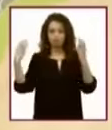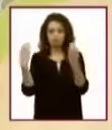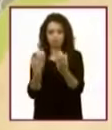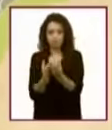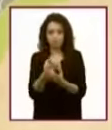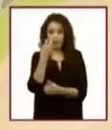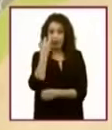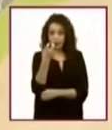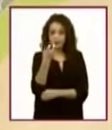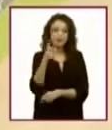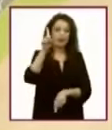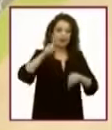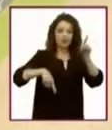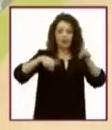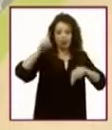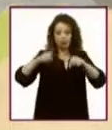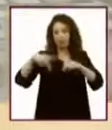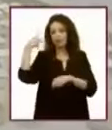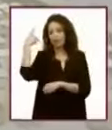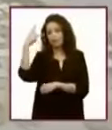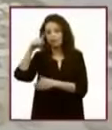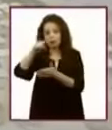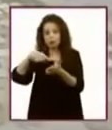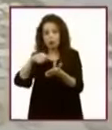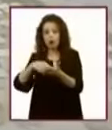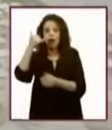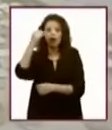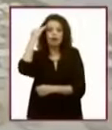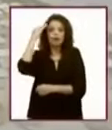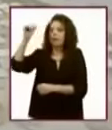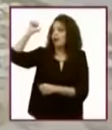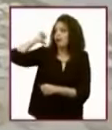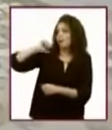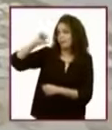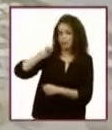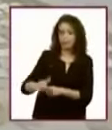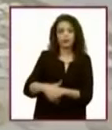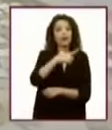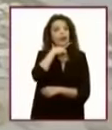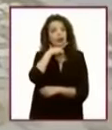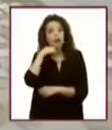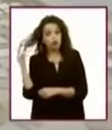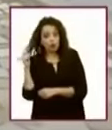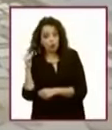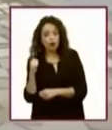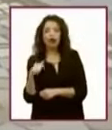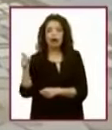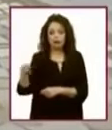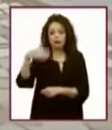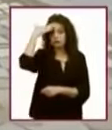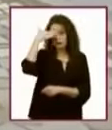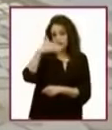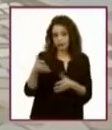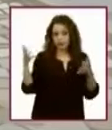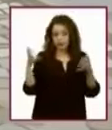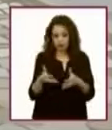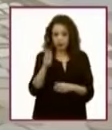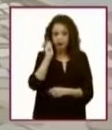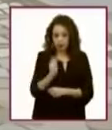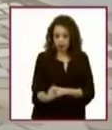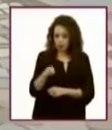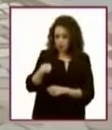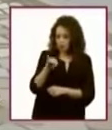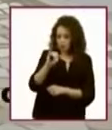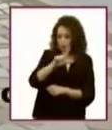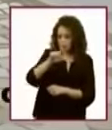varió según la época y el lugar. Los romanos, por su parte, determinaron la milla romana,